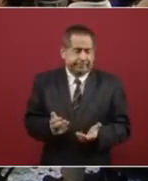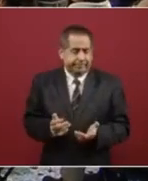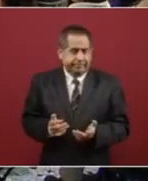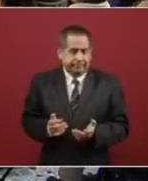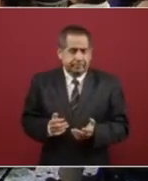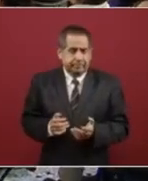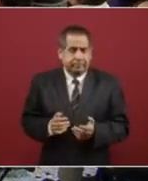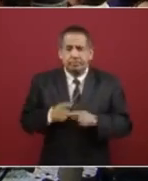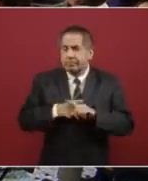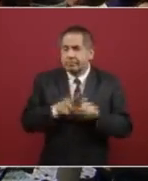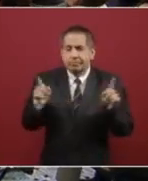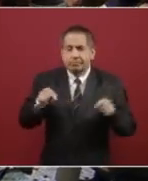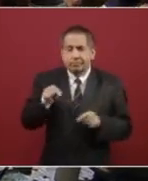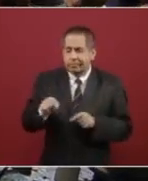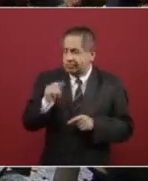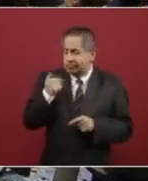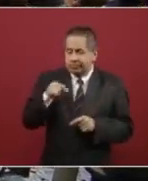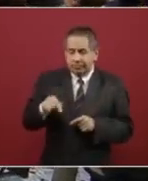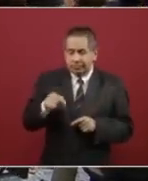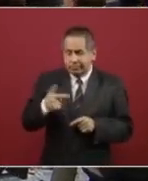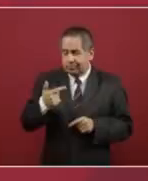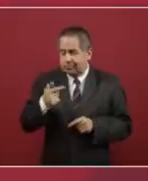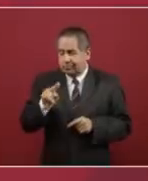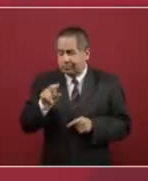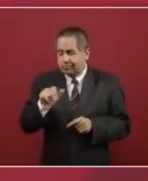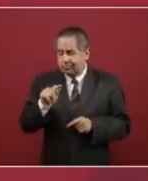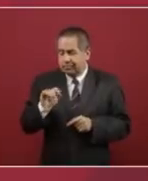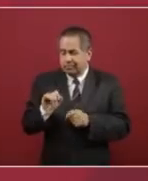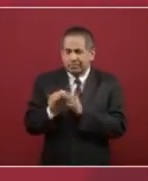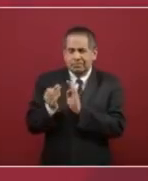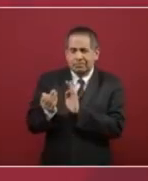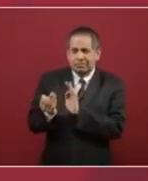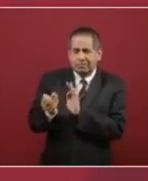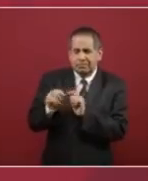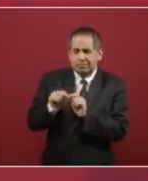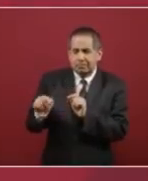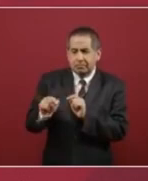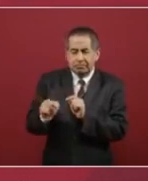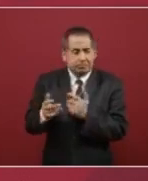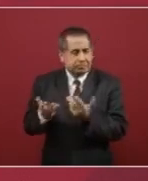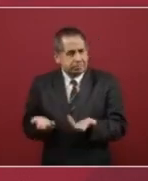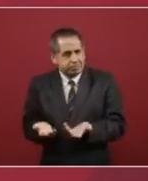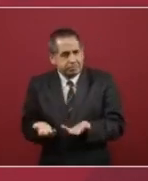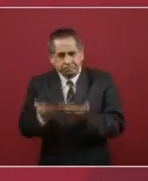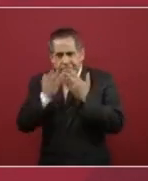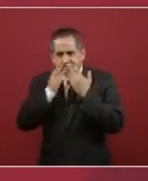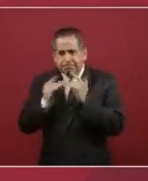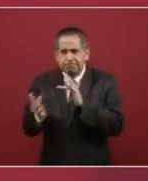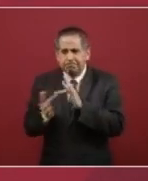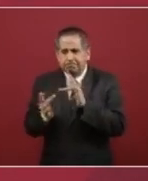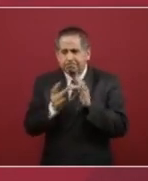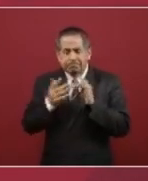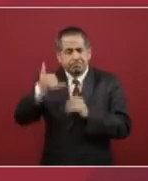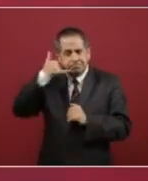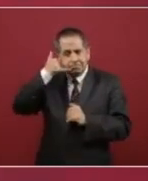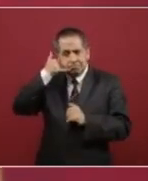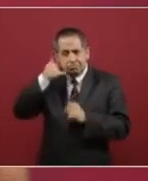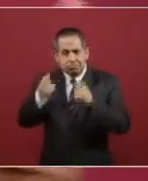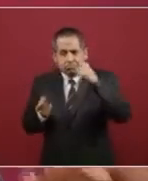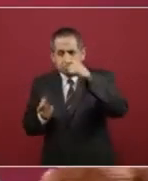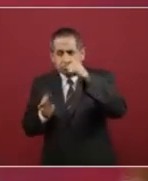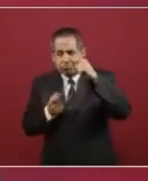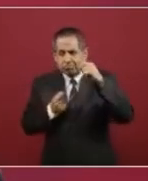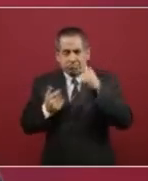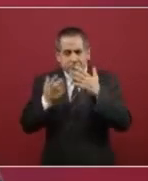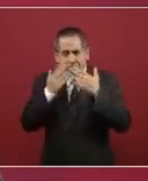Pero aquí estamos hablando de Guelatao y no hay comunicación por teléfono. No sé, los